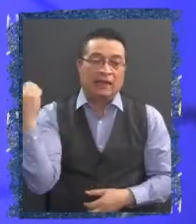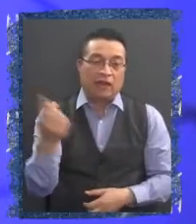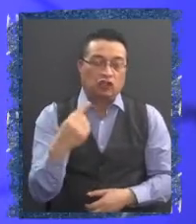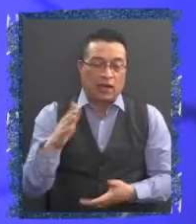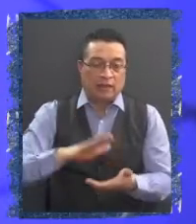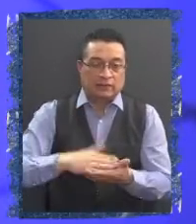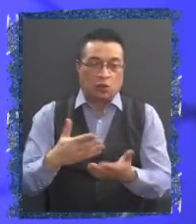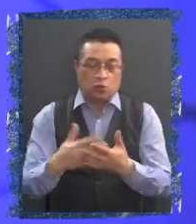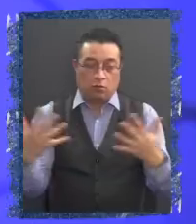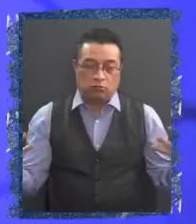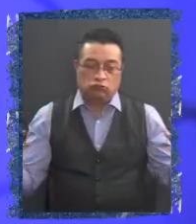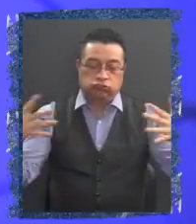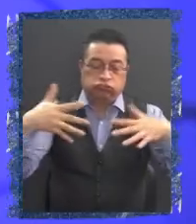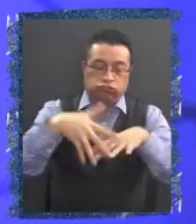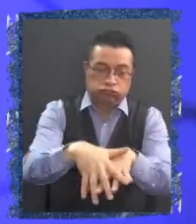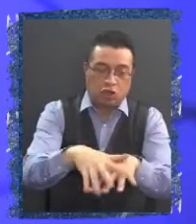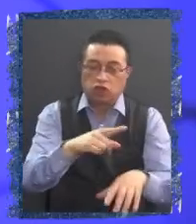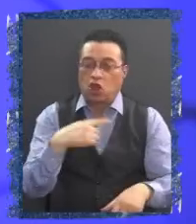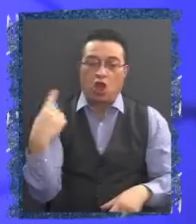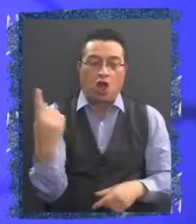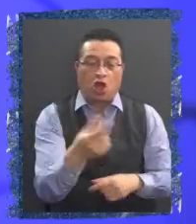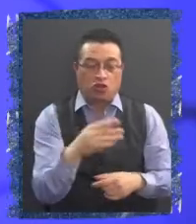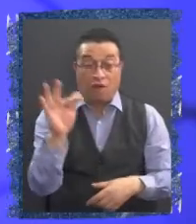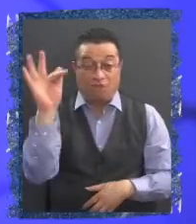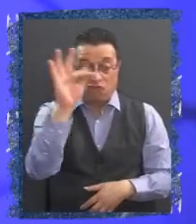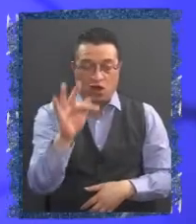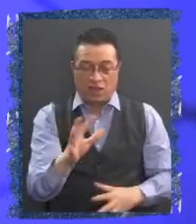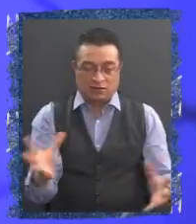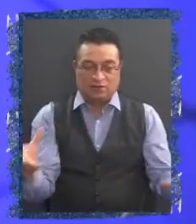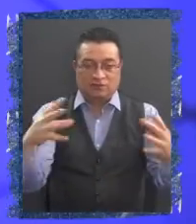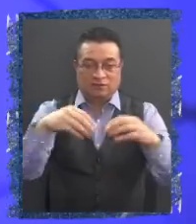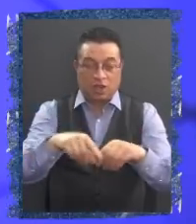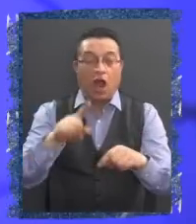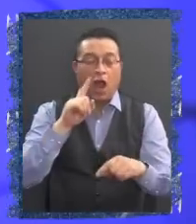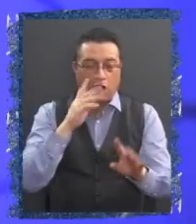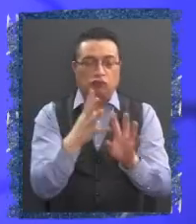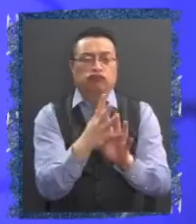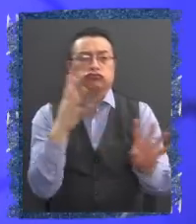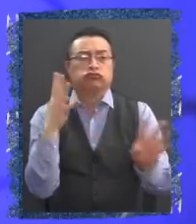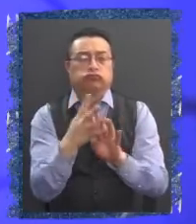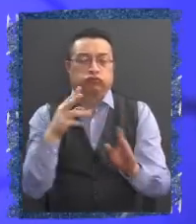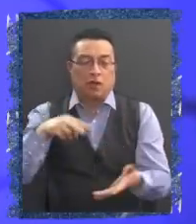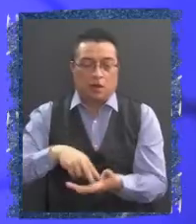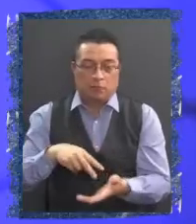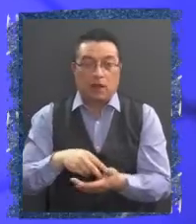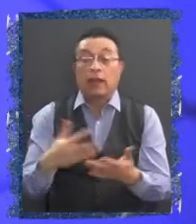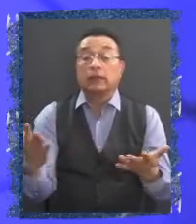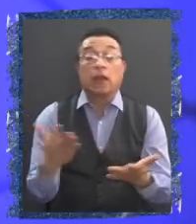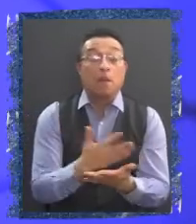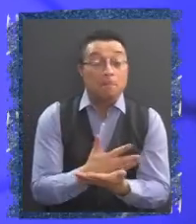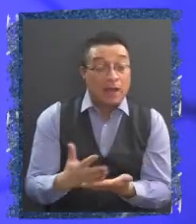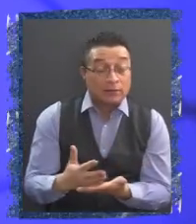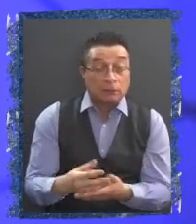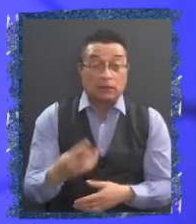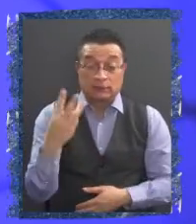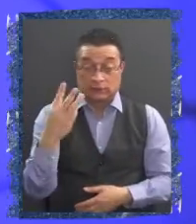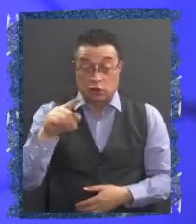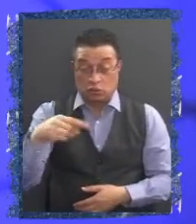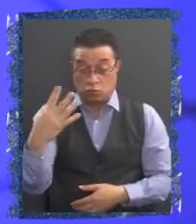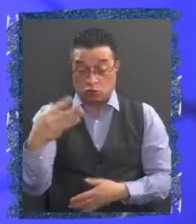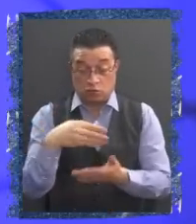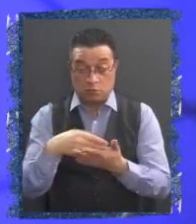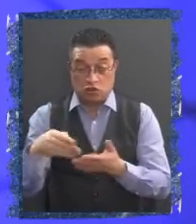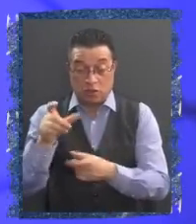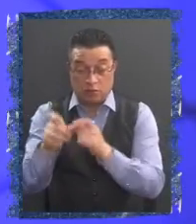donde están todas las personas que están en FONASA y donde sabemos que hay listas de espera. Entonces, ¿qué es lo que va a ocurrir? Que 3,4 millones de personas